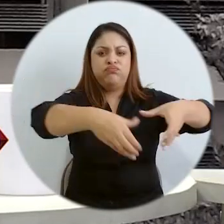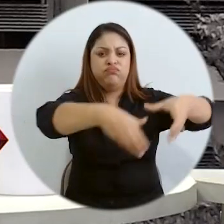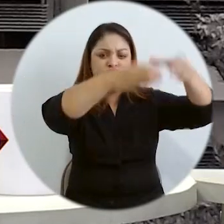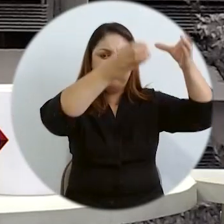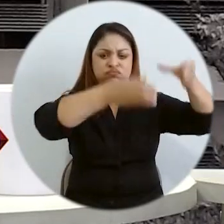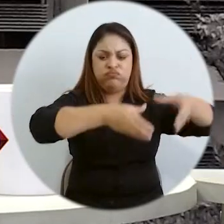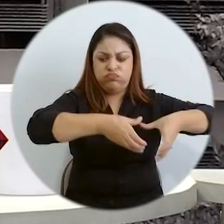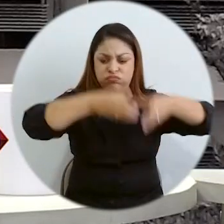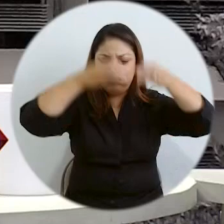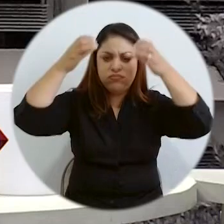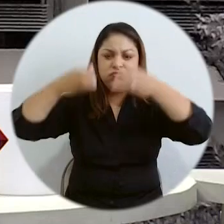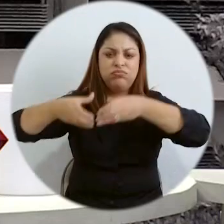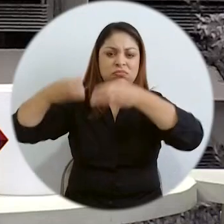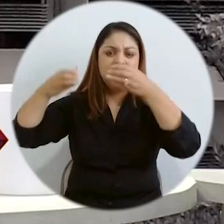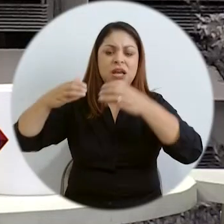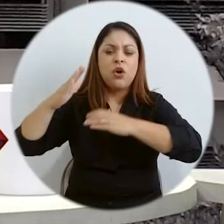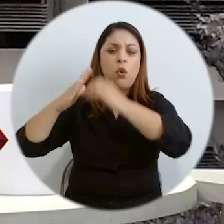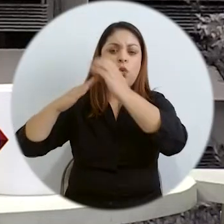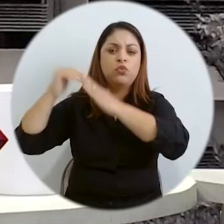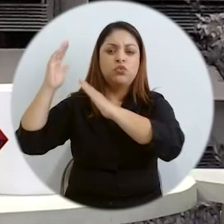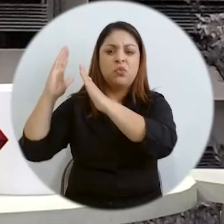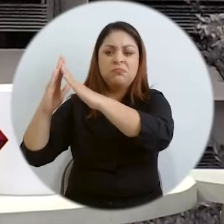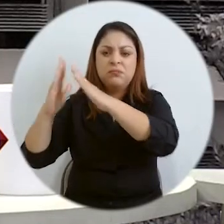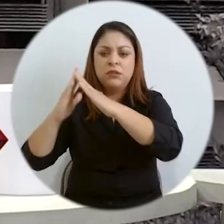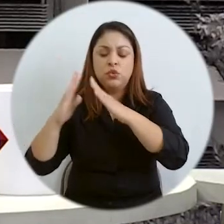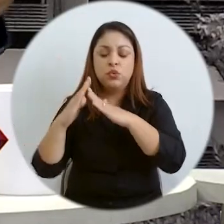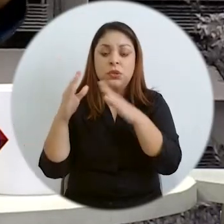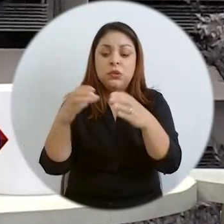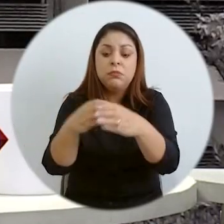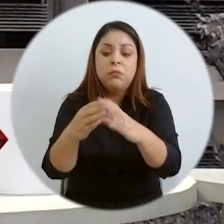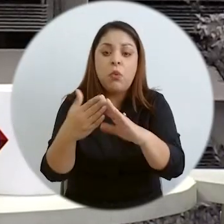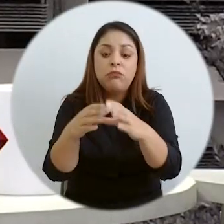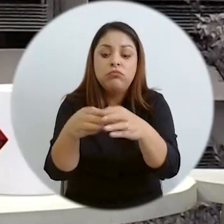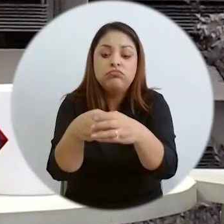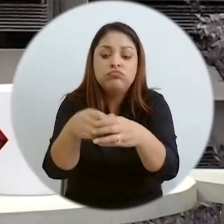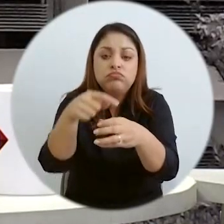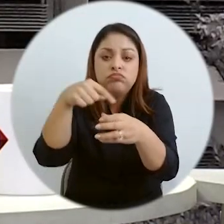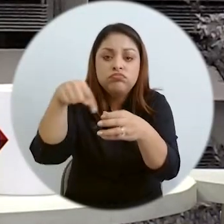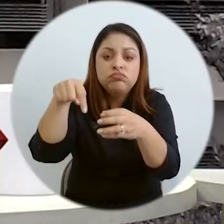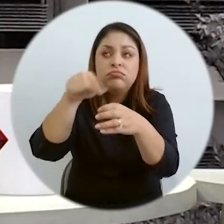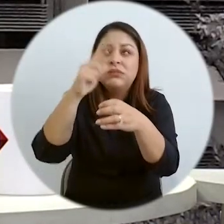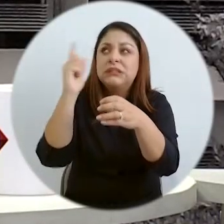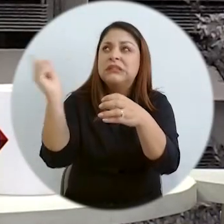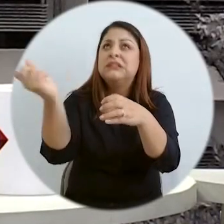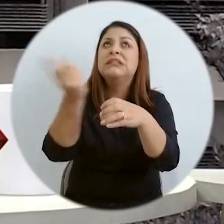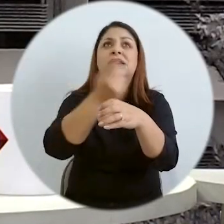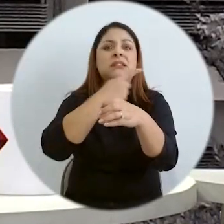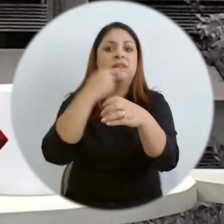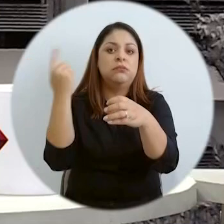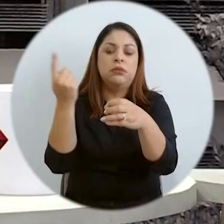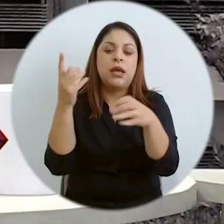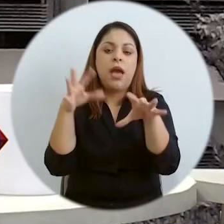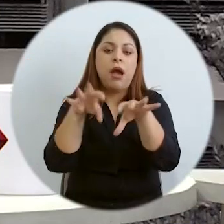en los cuales se acapara todos los terrenos que